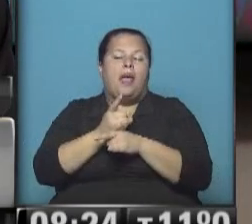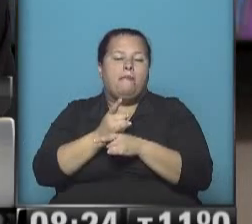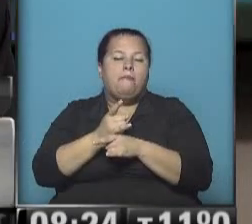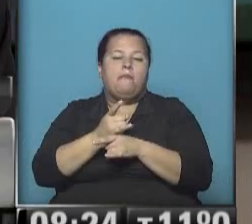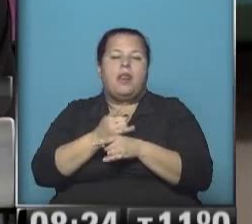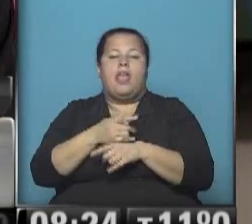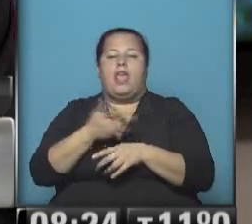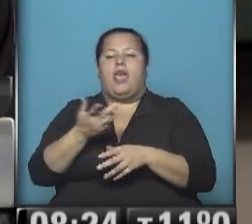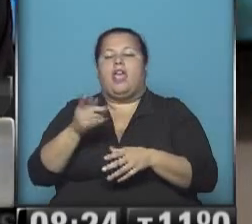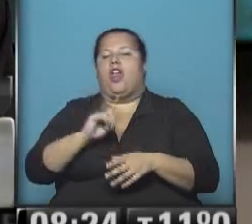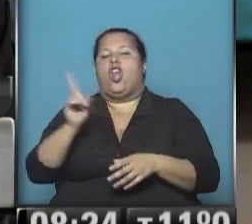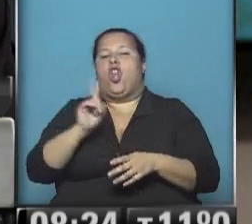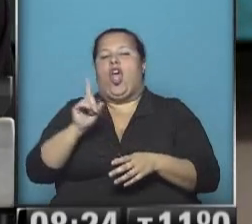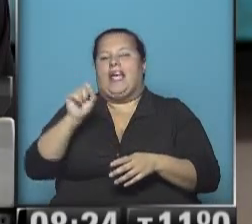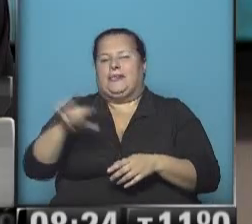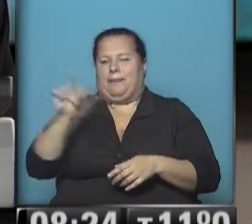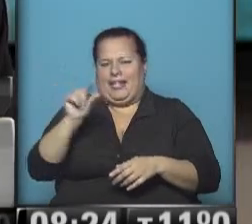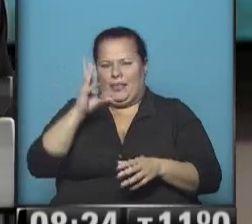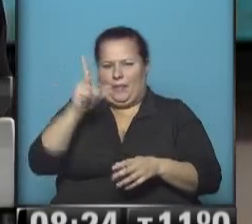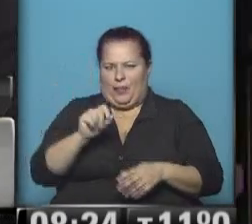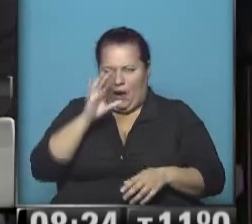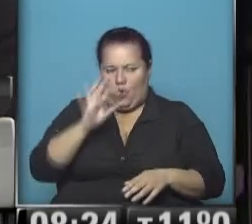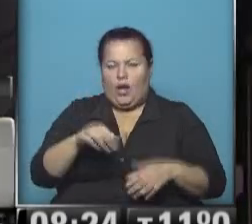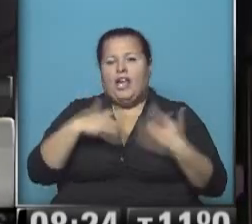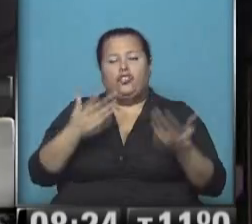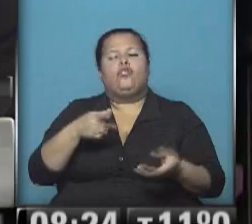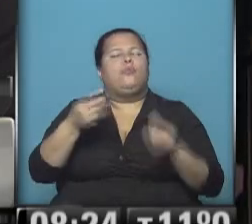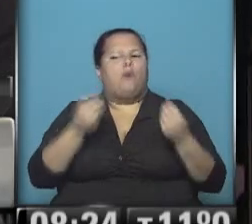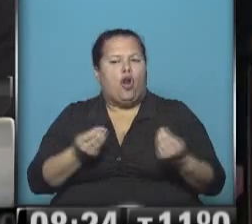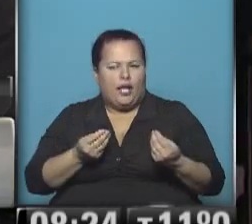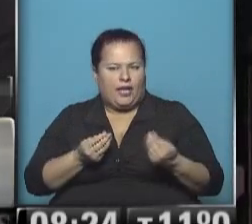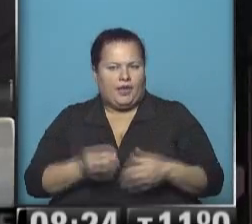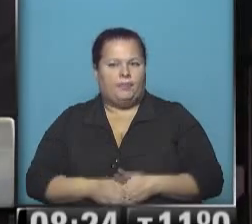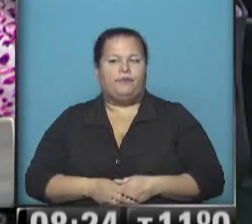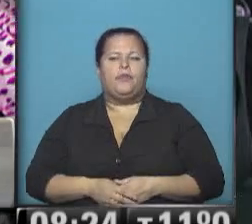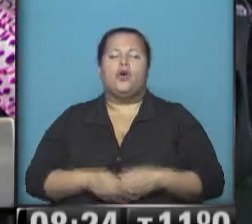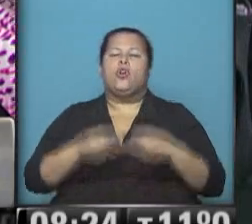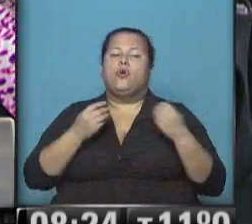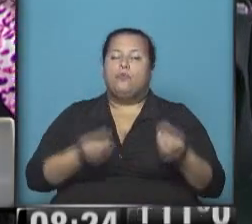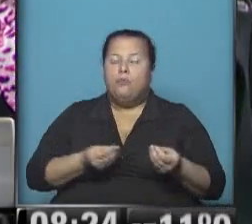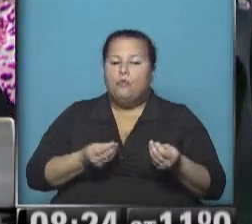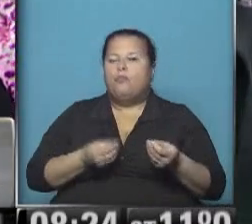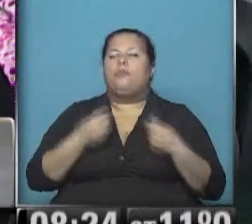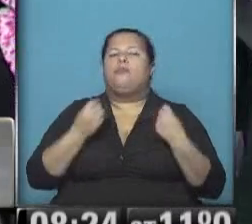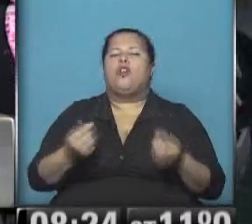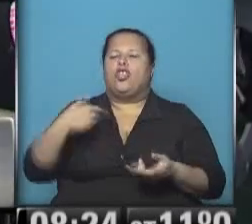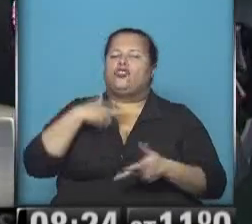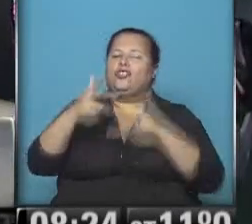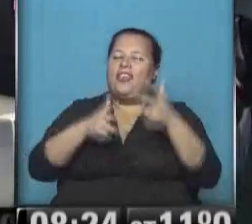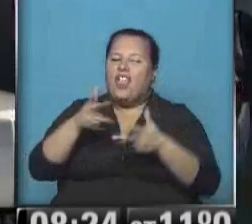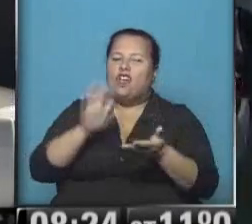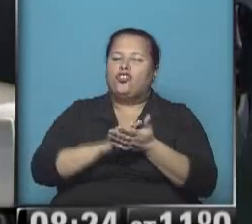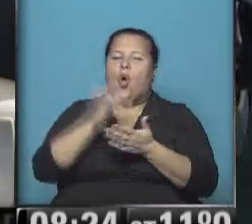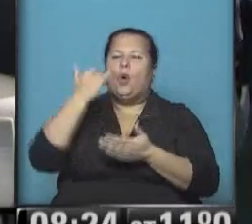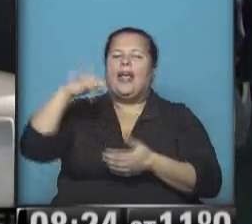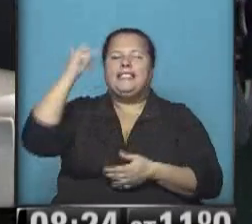no son sujetos de crédito de los bancos y esto por qué por qué y por qué yo te decía que las